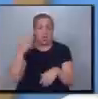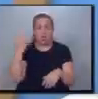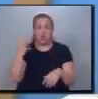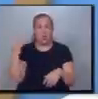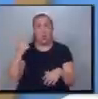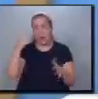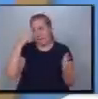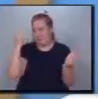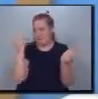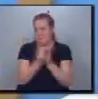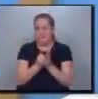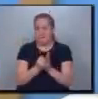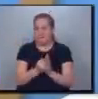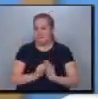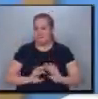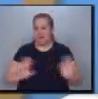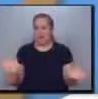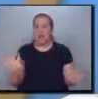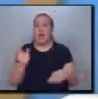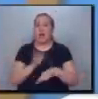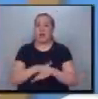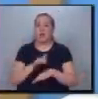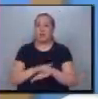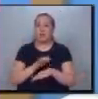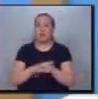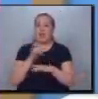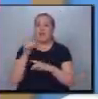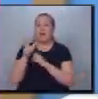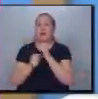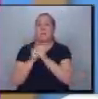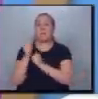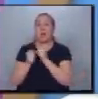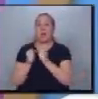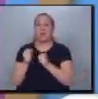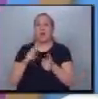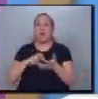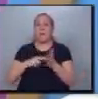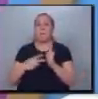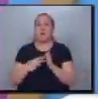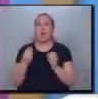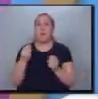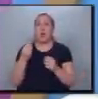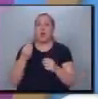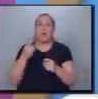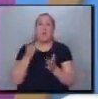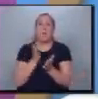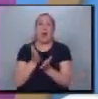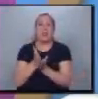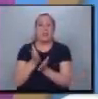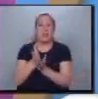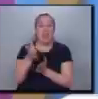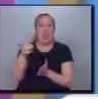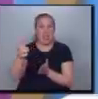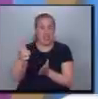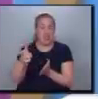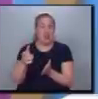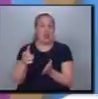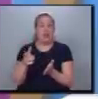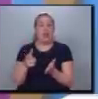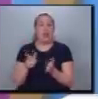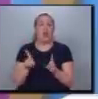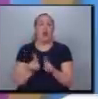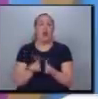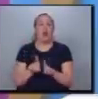nunca más. Sí, estamos los responsables de la firma seguramente tendrían inconveniente para seguir haciendo lo que hacen. Digo, nos vamos a